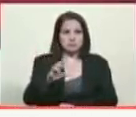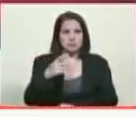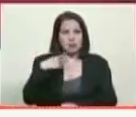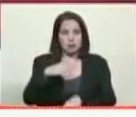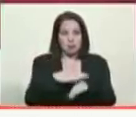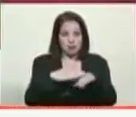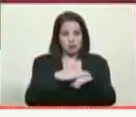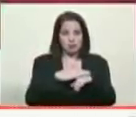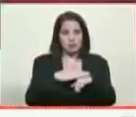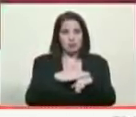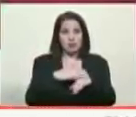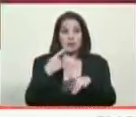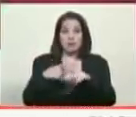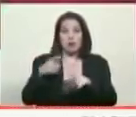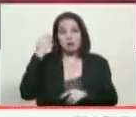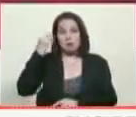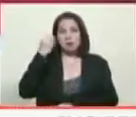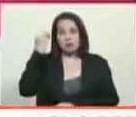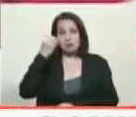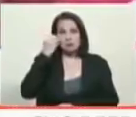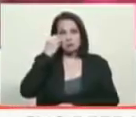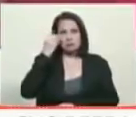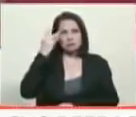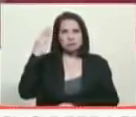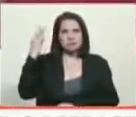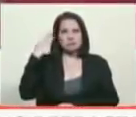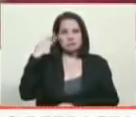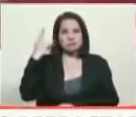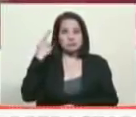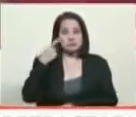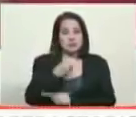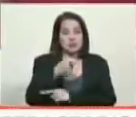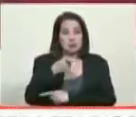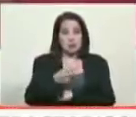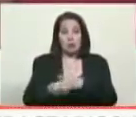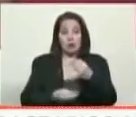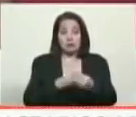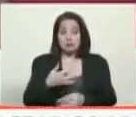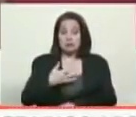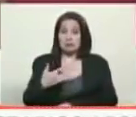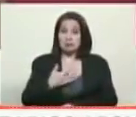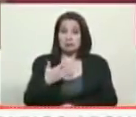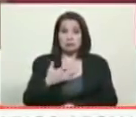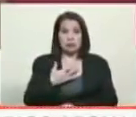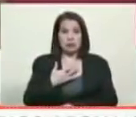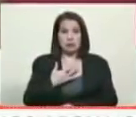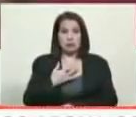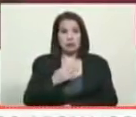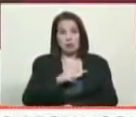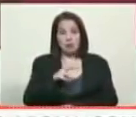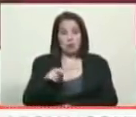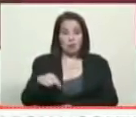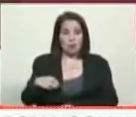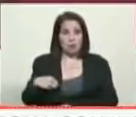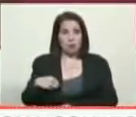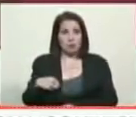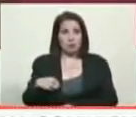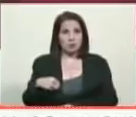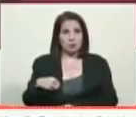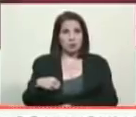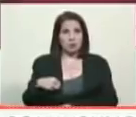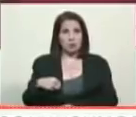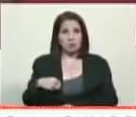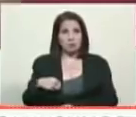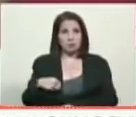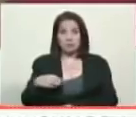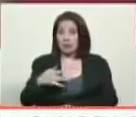perdónenme, pero yo me imagino que así debió haberse sentido nuestro, y es lo que nosotros debemos